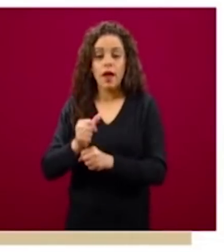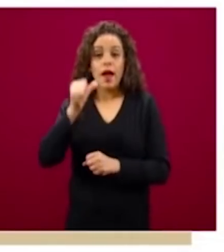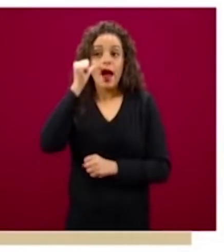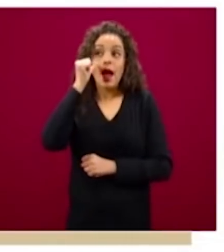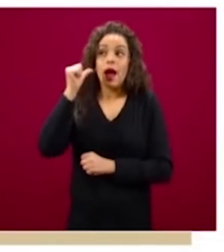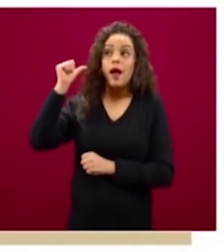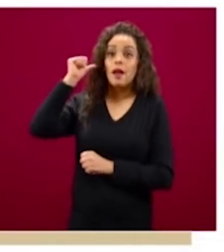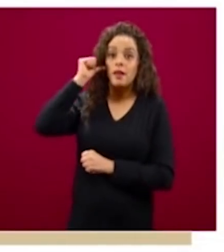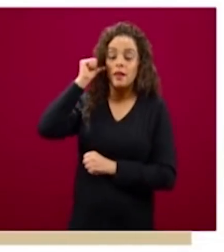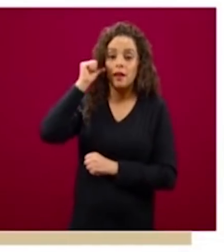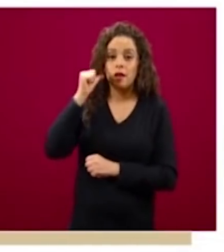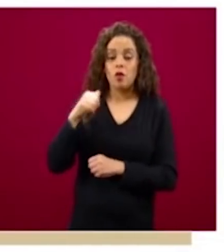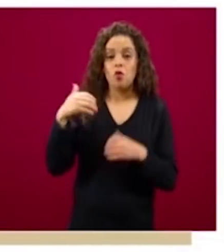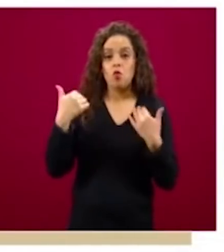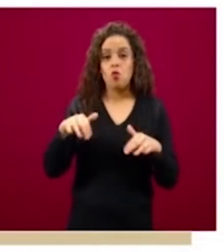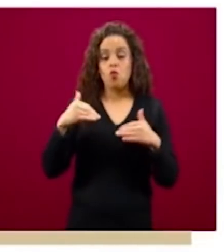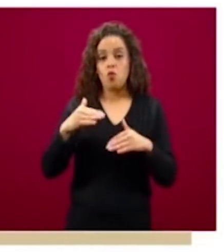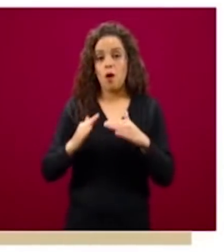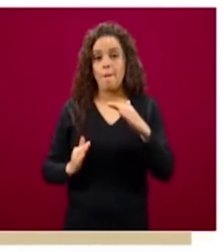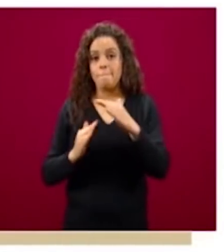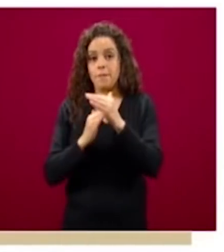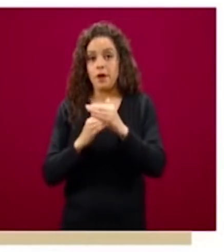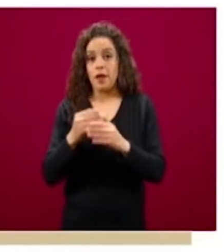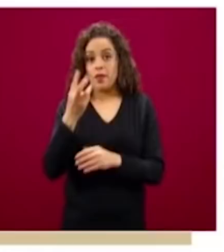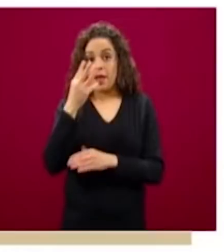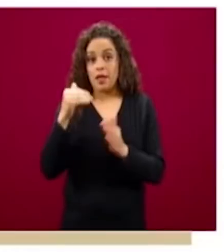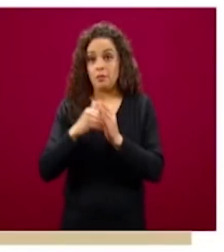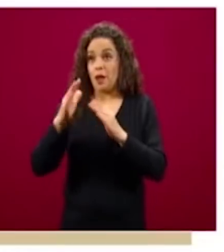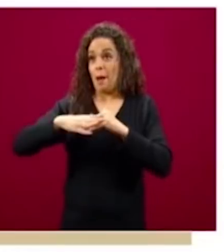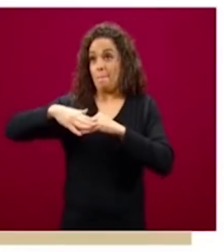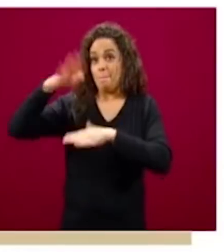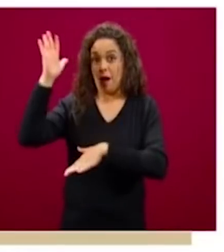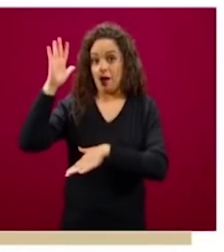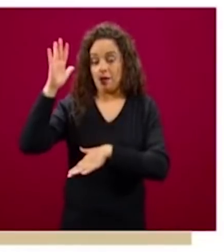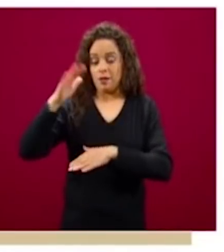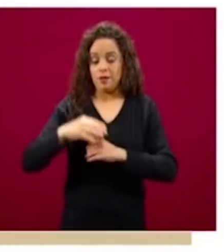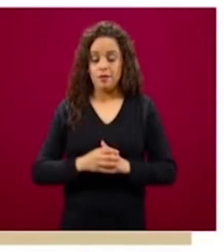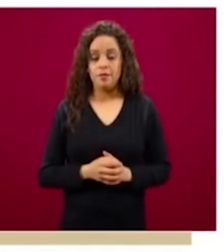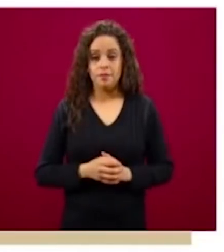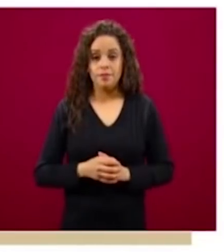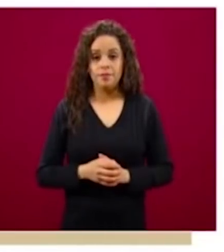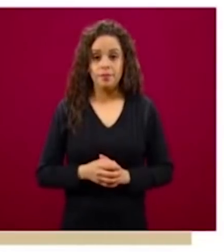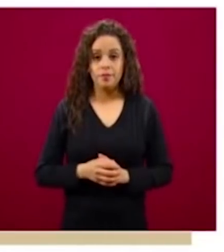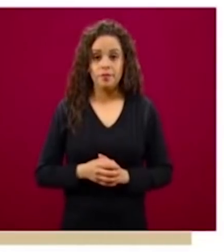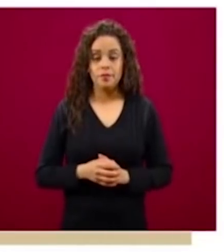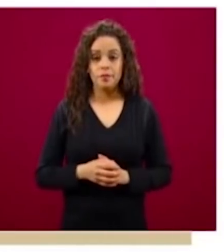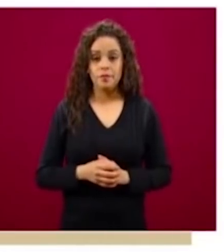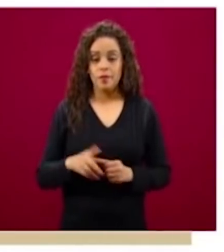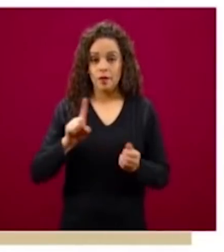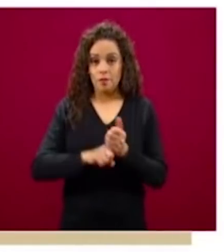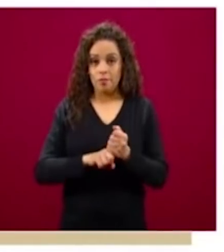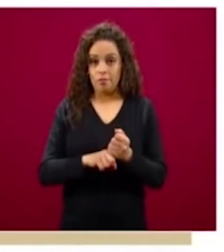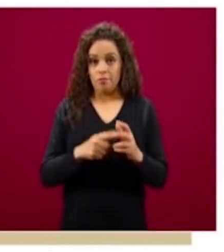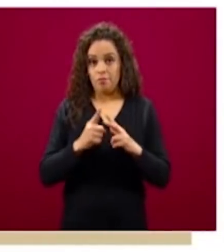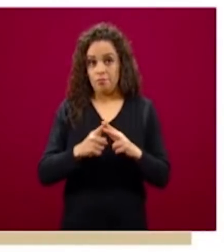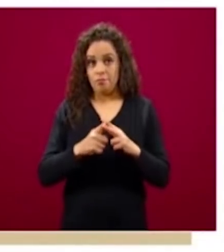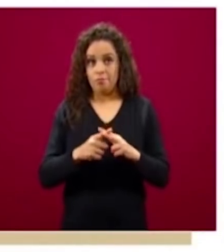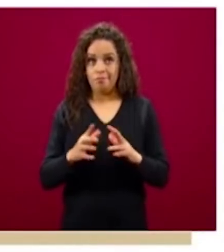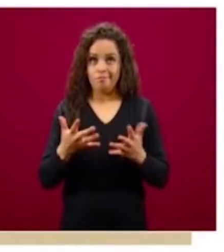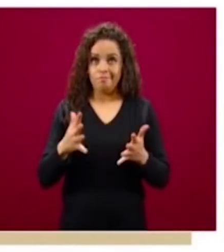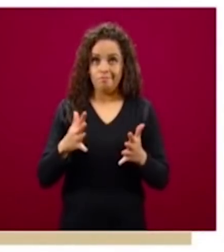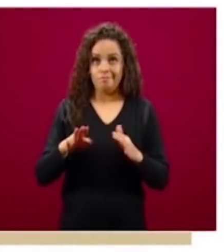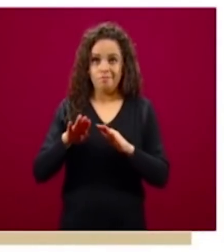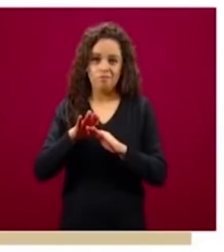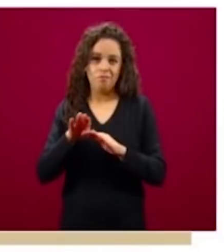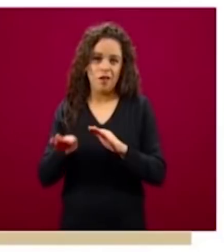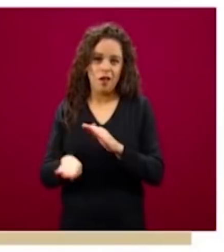encontraban en la máxima escala, que eran más de 3,000 casos, pero realmente la escala de 3,000 casos estaba ya quedando, digamos, muy por